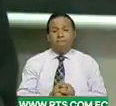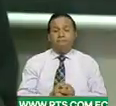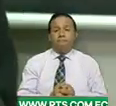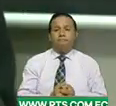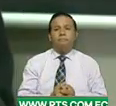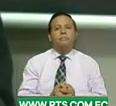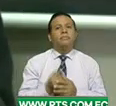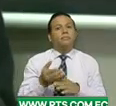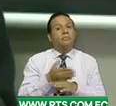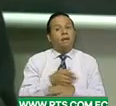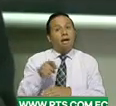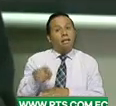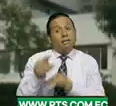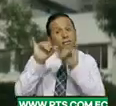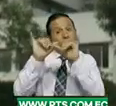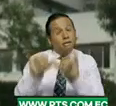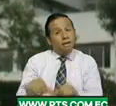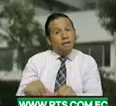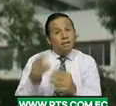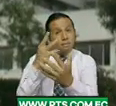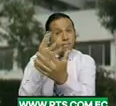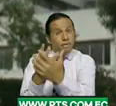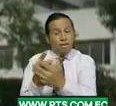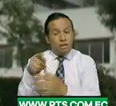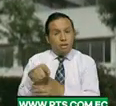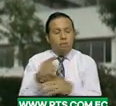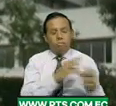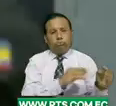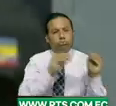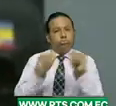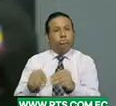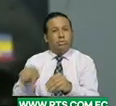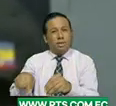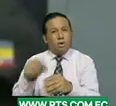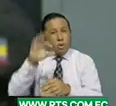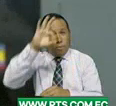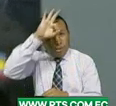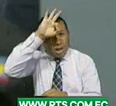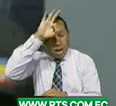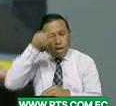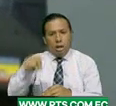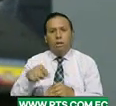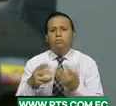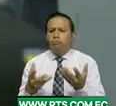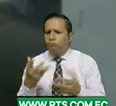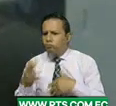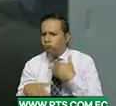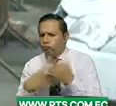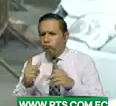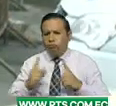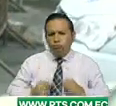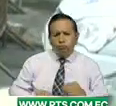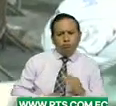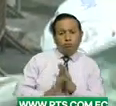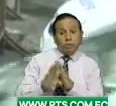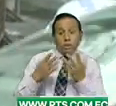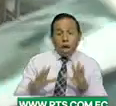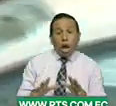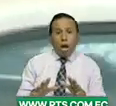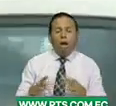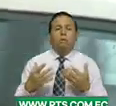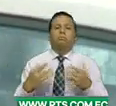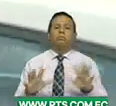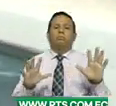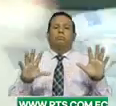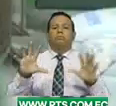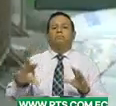8 días de haber permanecido internado en el hospital Eugenio Espejo. El contralor Pablo Celi volvió a la cárcel 4 de Quito, en cumplimiento a la orden de prisión